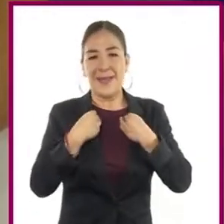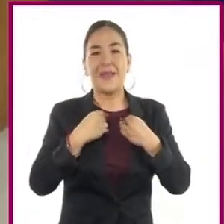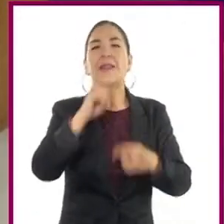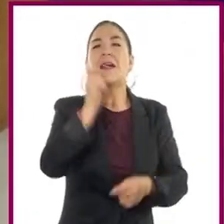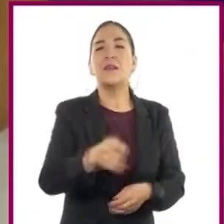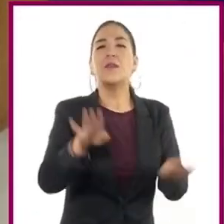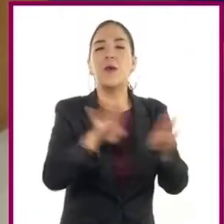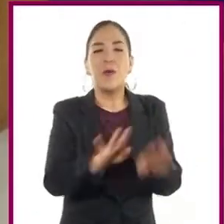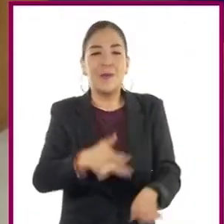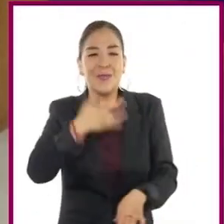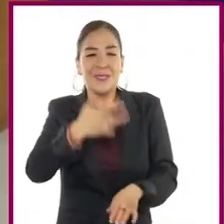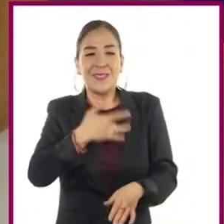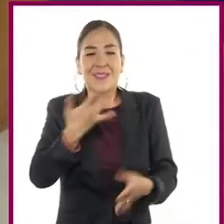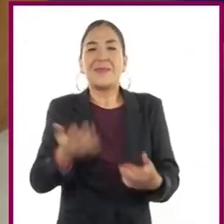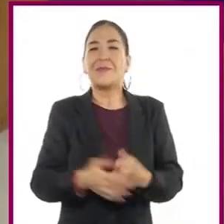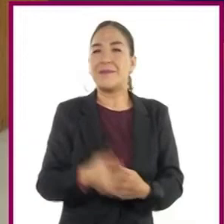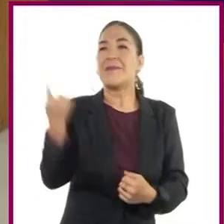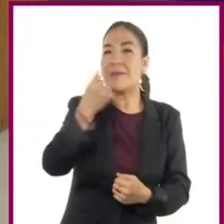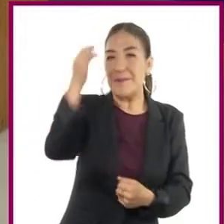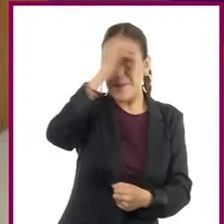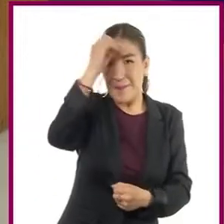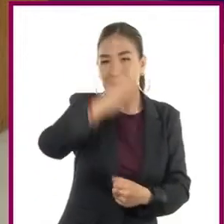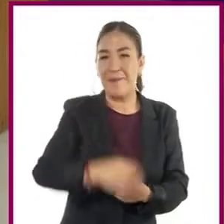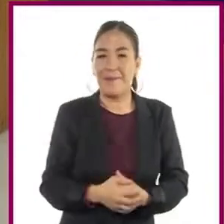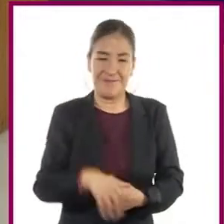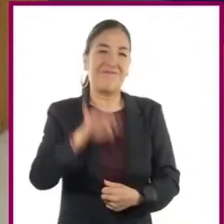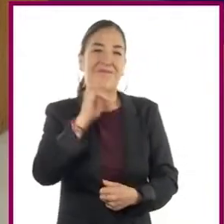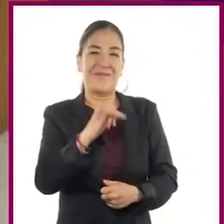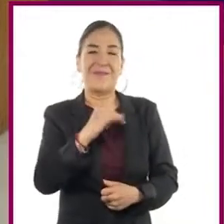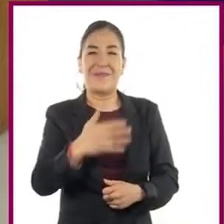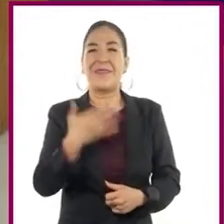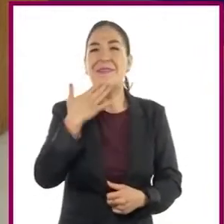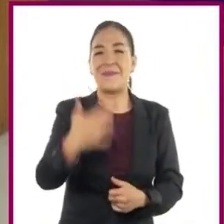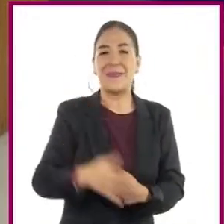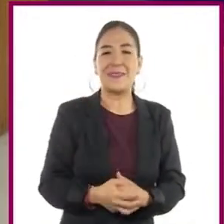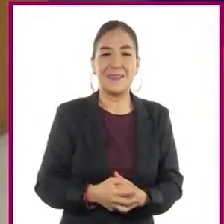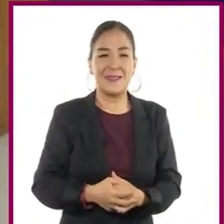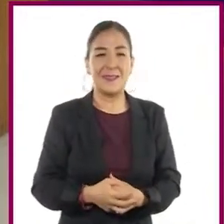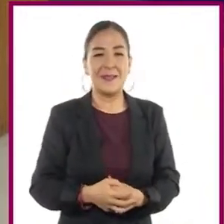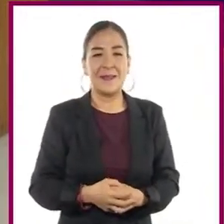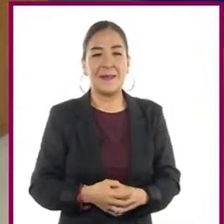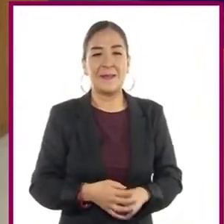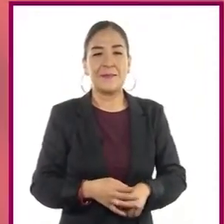cómo se siente vivir. ¿Qué te parece? Me agrada la idea, maestra.